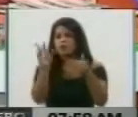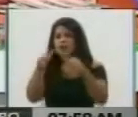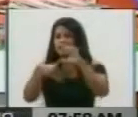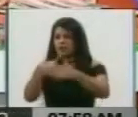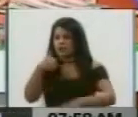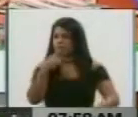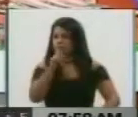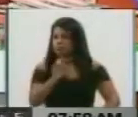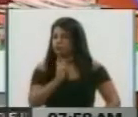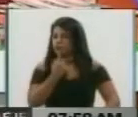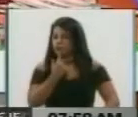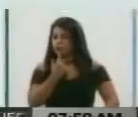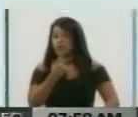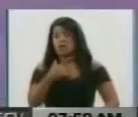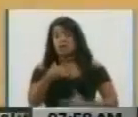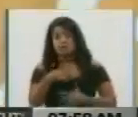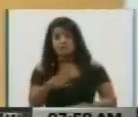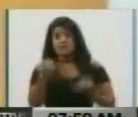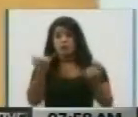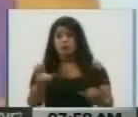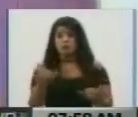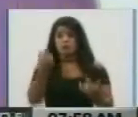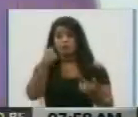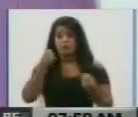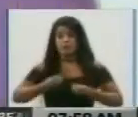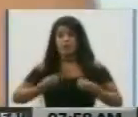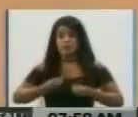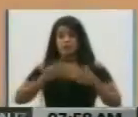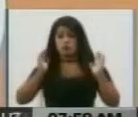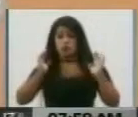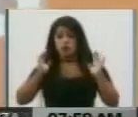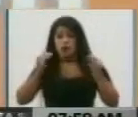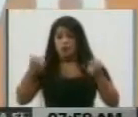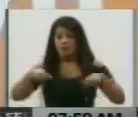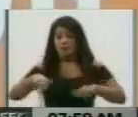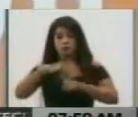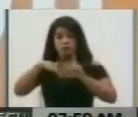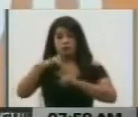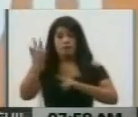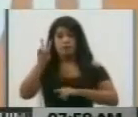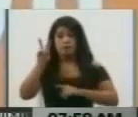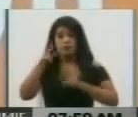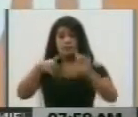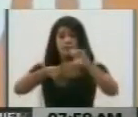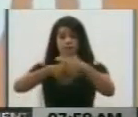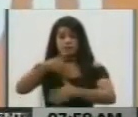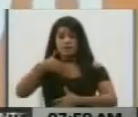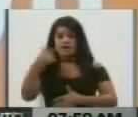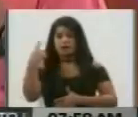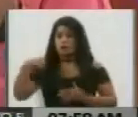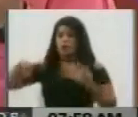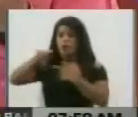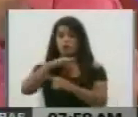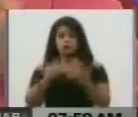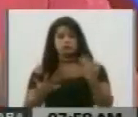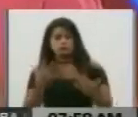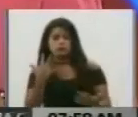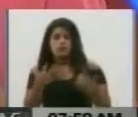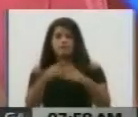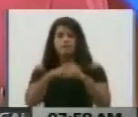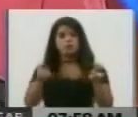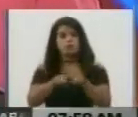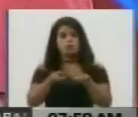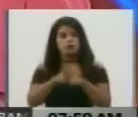mí me parece muy interesante lo que estamos viviendo, independientemente de que hay unos altos niveles de incertidumbre. Yo quiero expresar